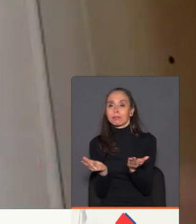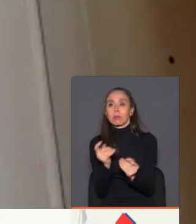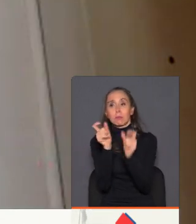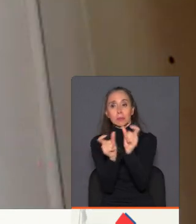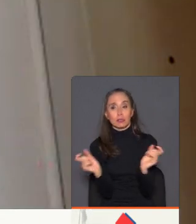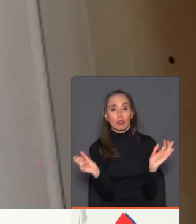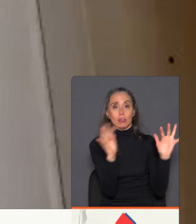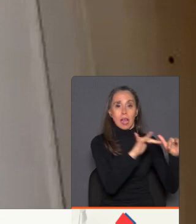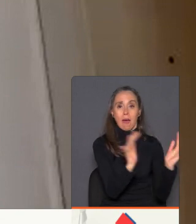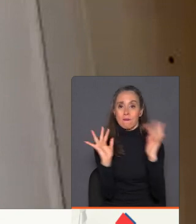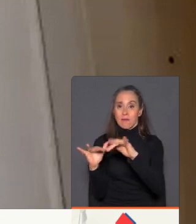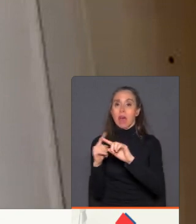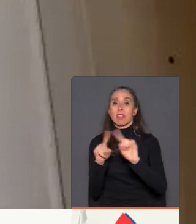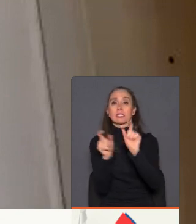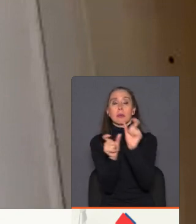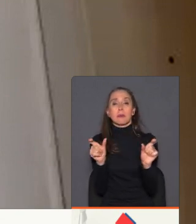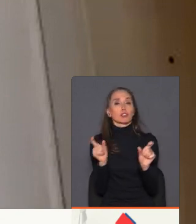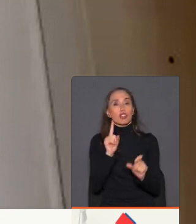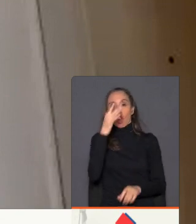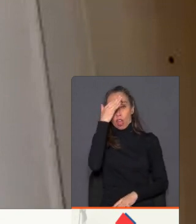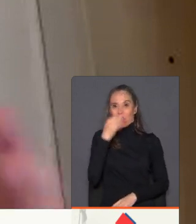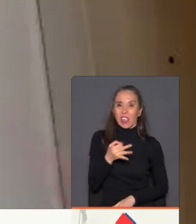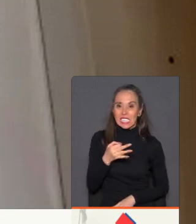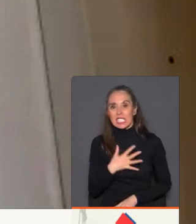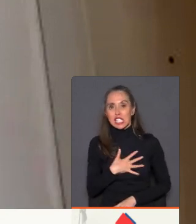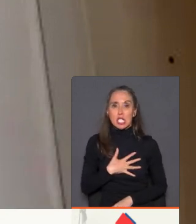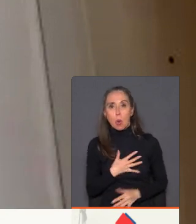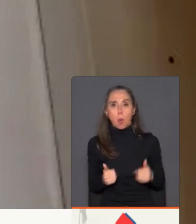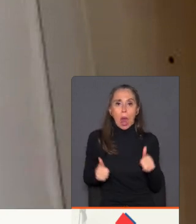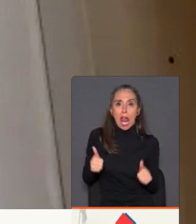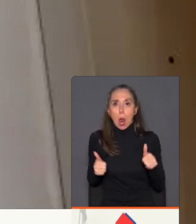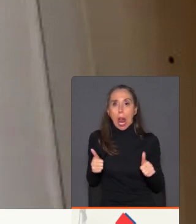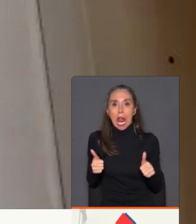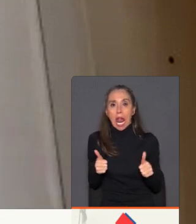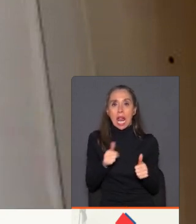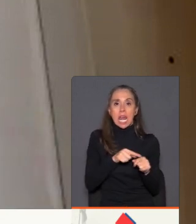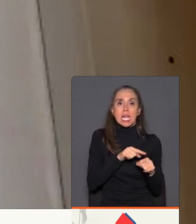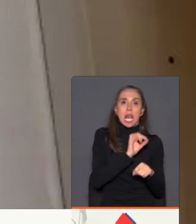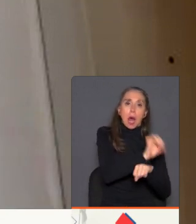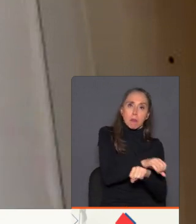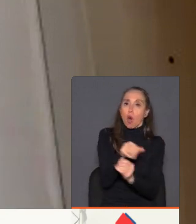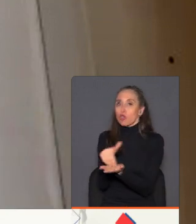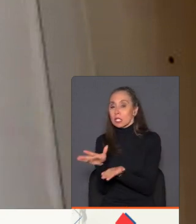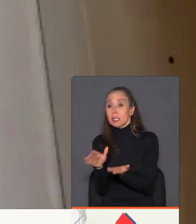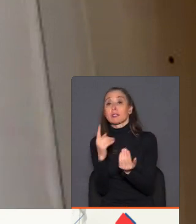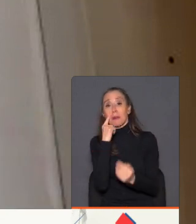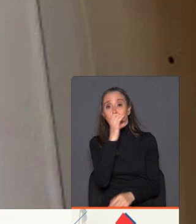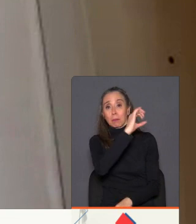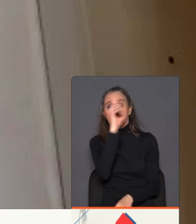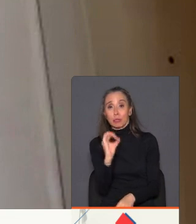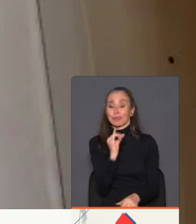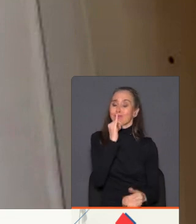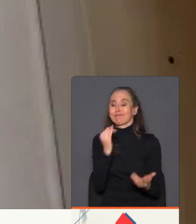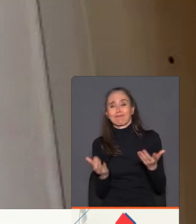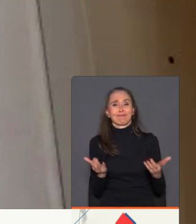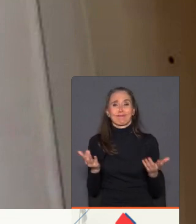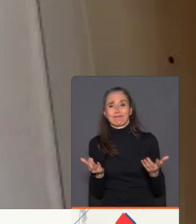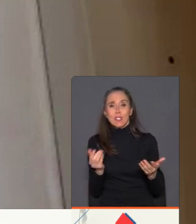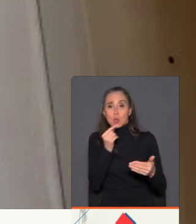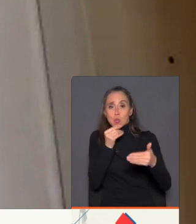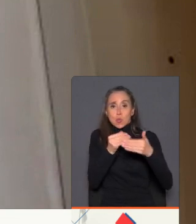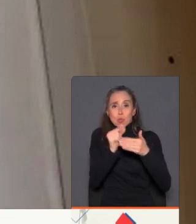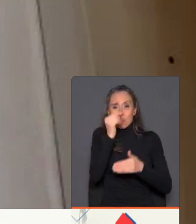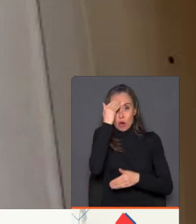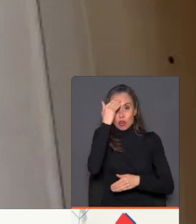que es diferente de quienes no están decididos, y además porque el porcentaje de aquellos que habitualmente están indecisos a pocos días de la